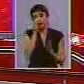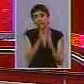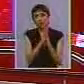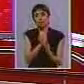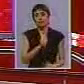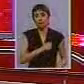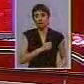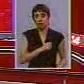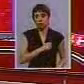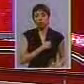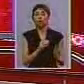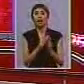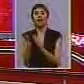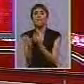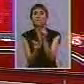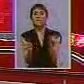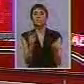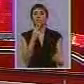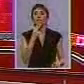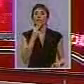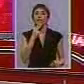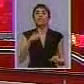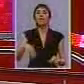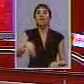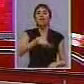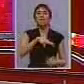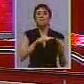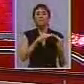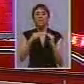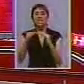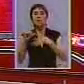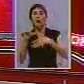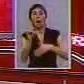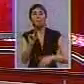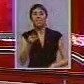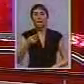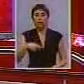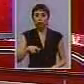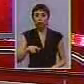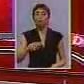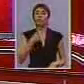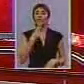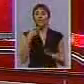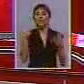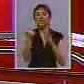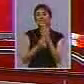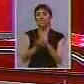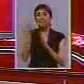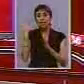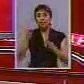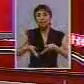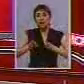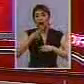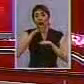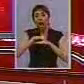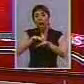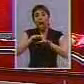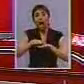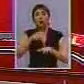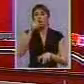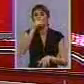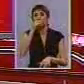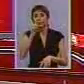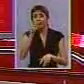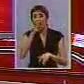Y vecinos de la Villa América del Sur en Maipú viven desde hace 6 meses rodeados de calles inundadas por una filtración de aguas